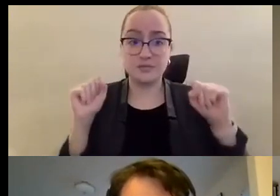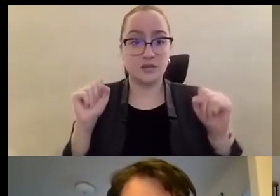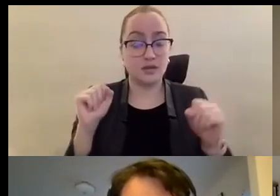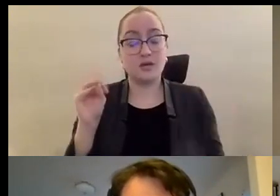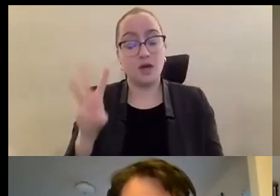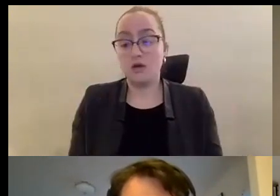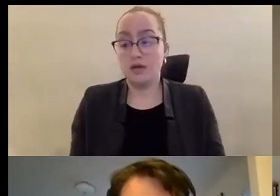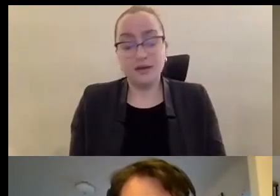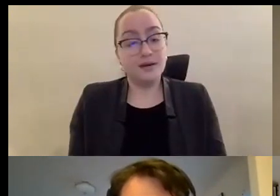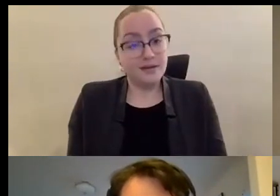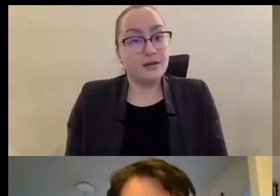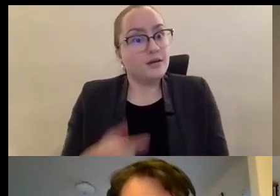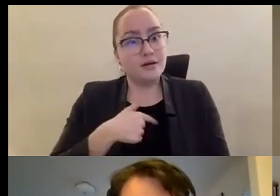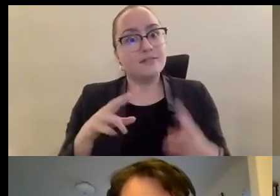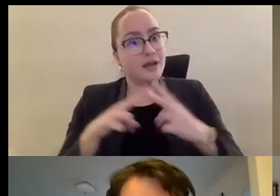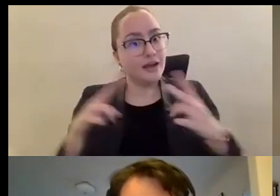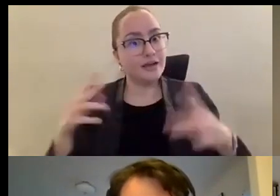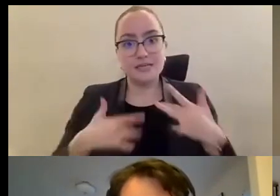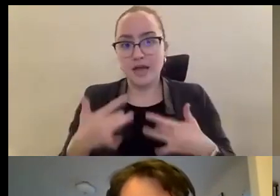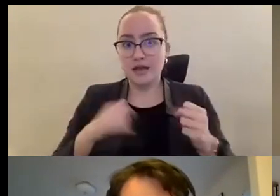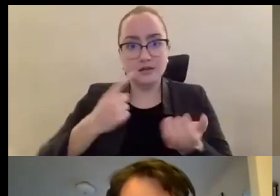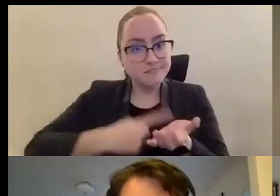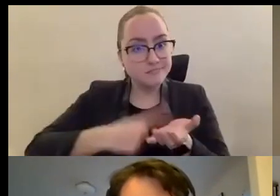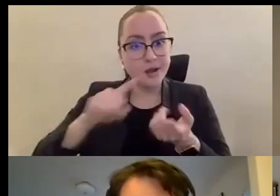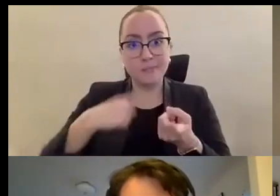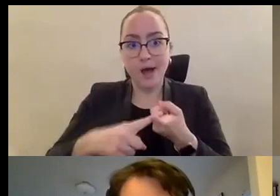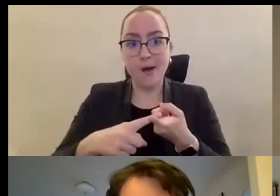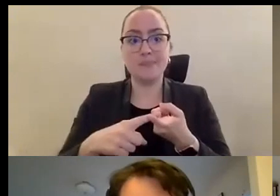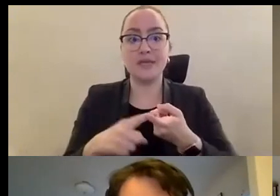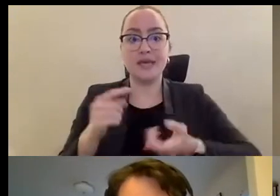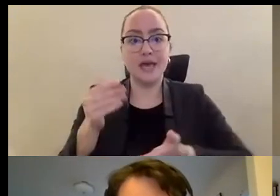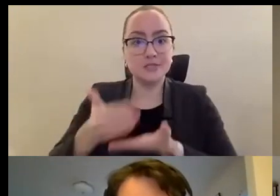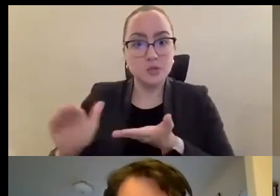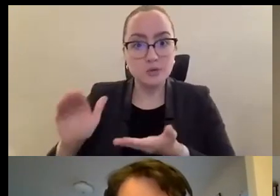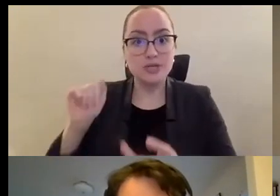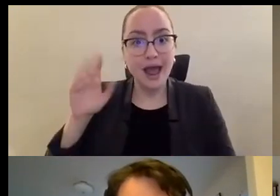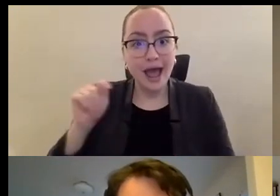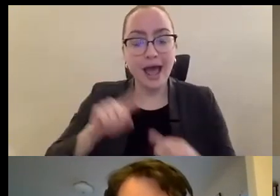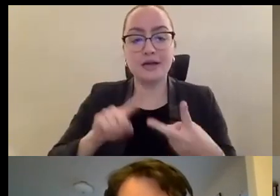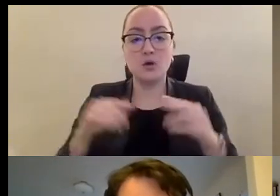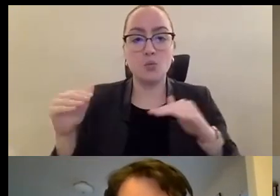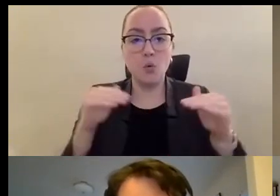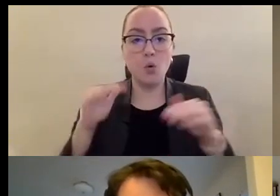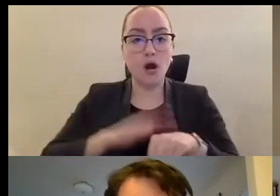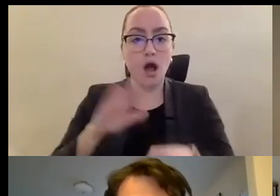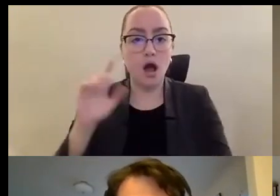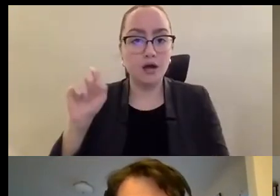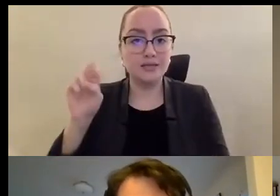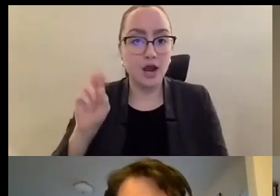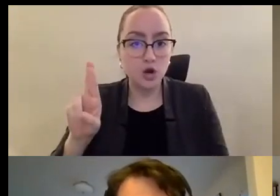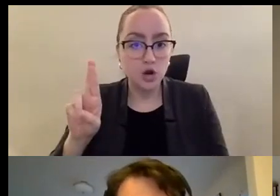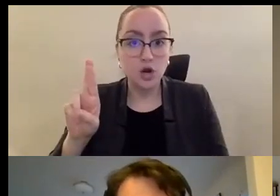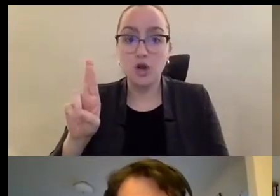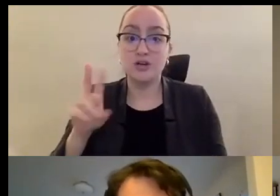Todas estas conversaciones fueron increíbles y estoy muy contenta que pudimos hablar sobre la guerra contra